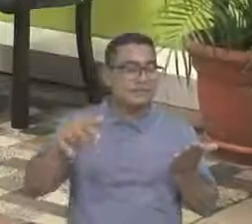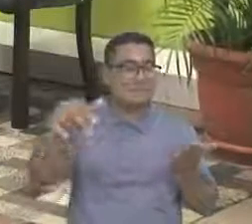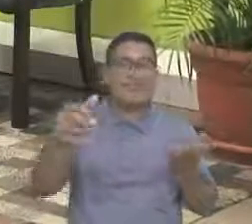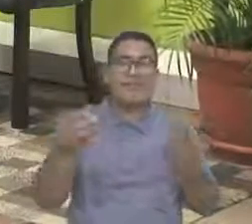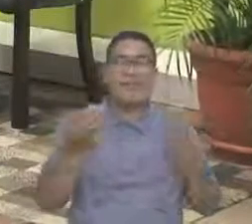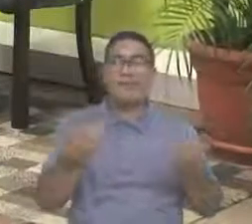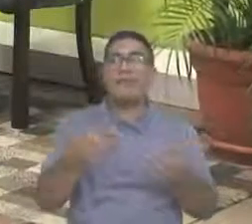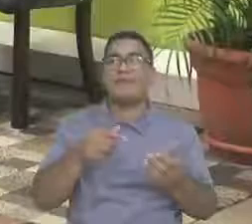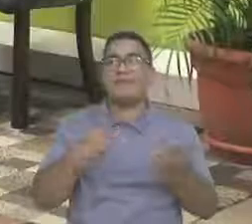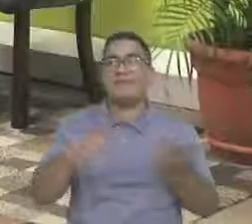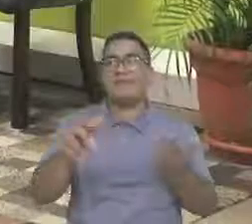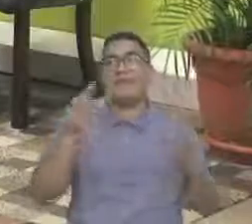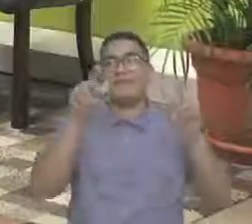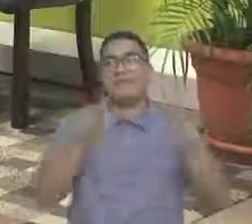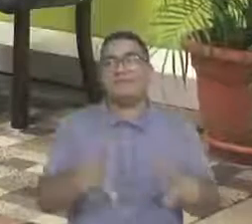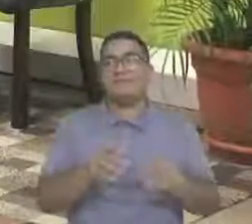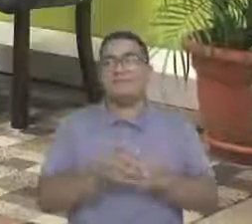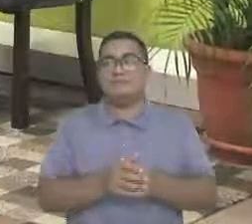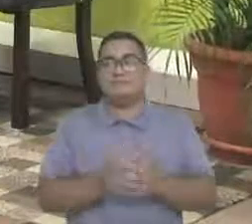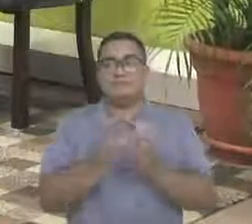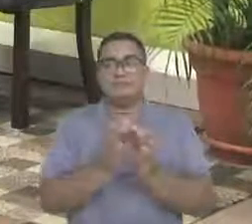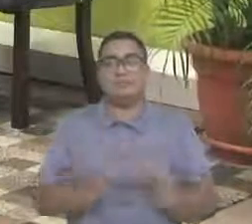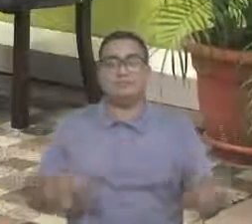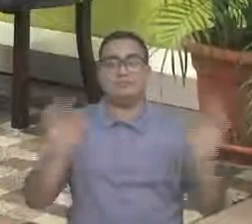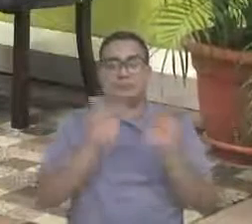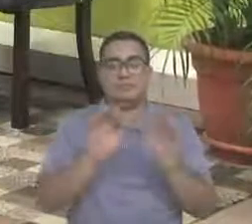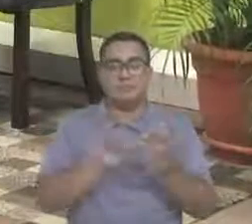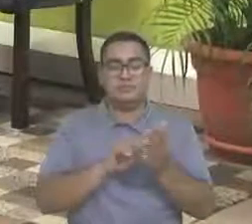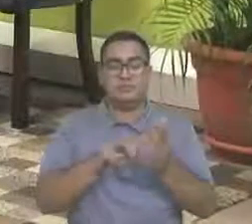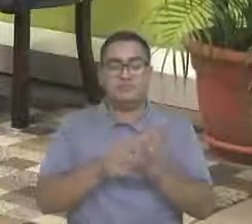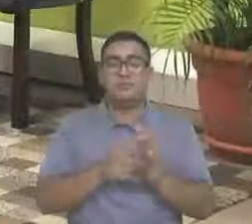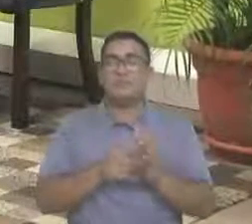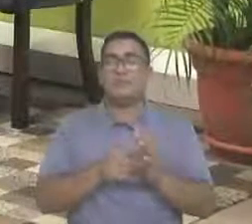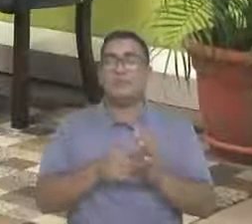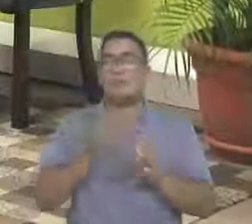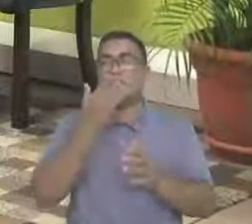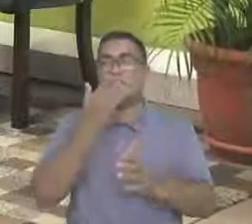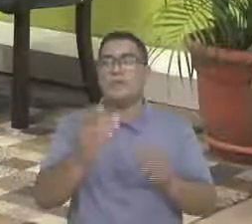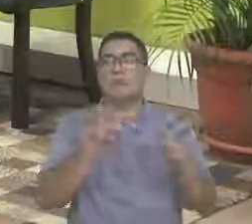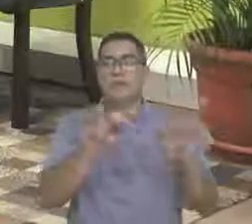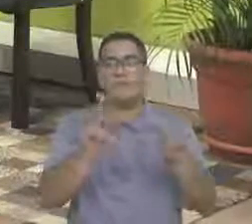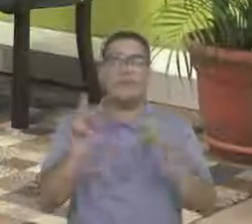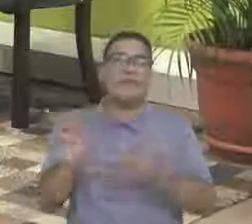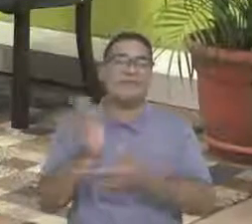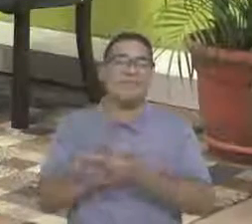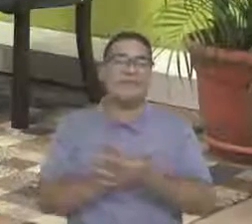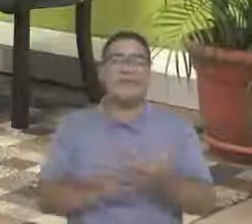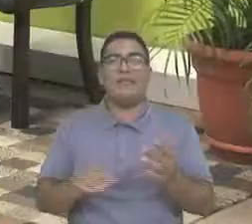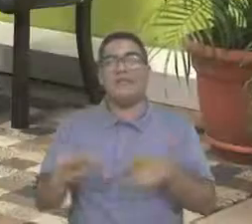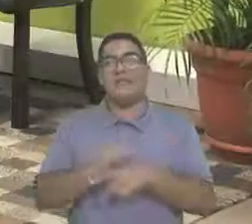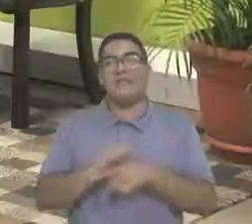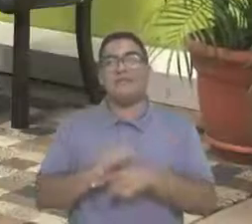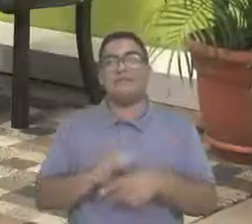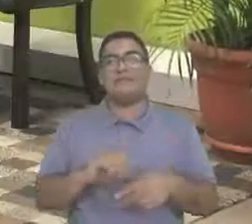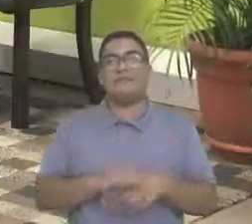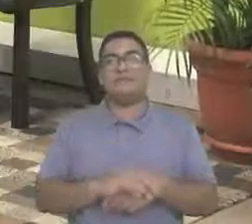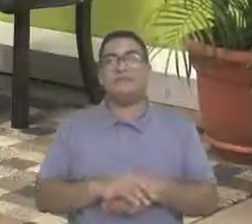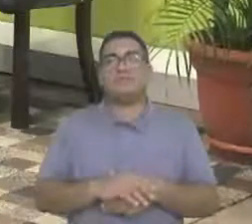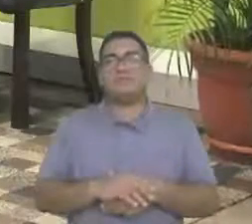tanto ese paciente camina. Y eso es una herramienta que ya algunos pacientes la implementan. Eso es bueno, sí, tenía